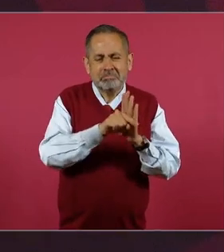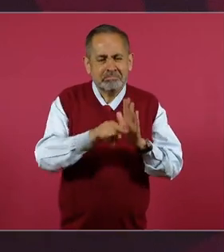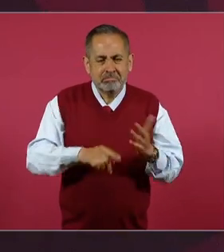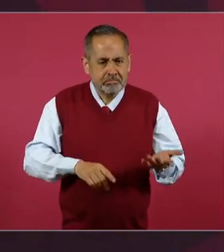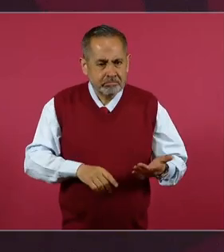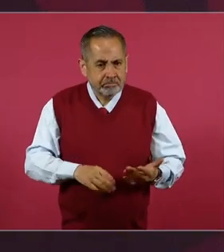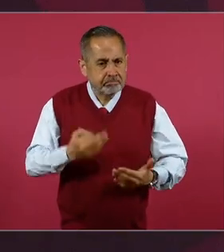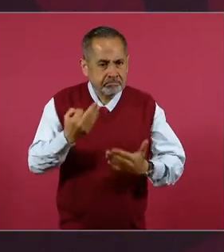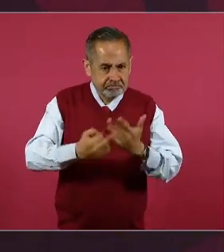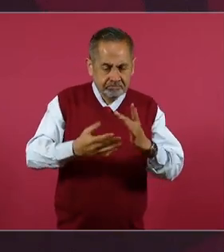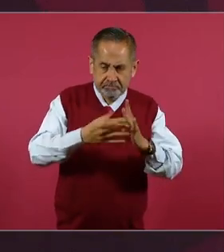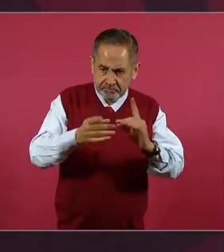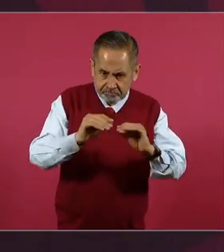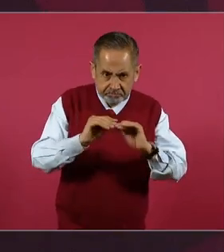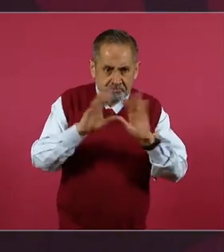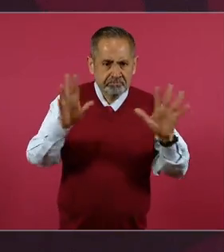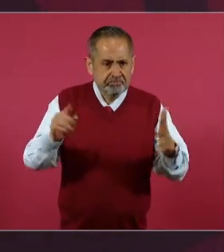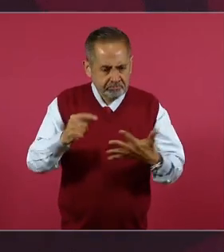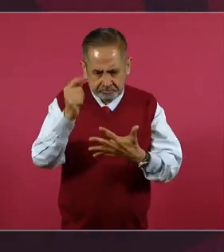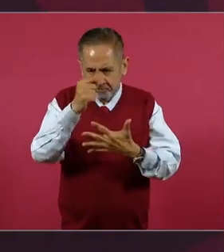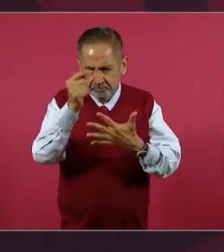no se habla